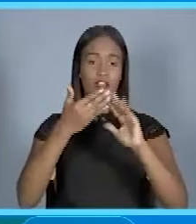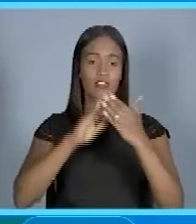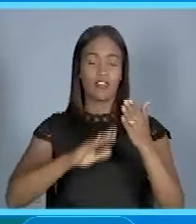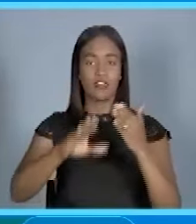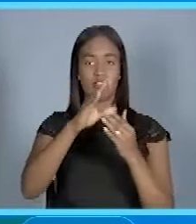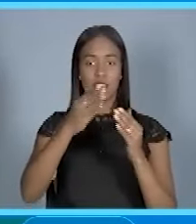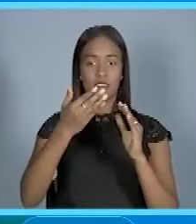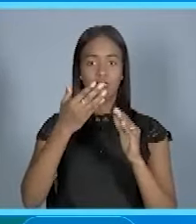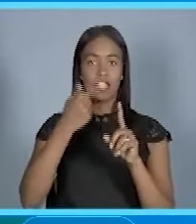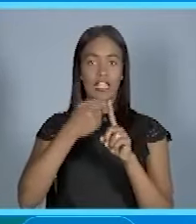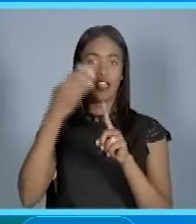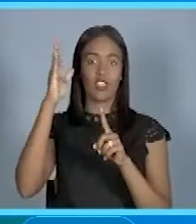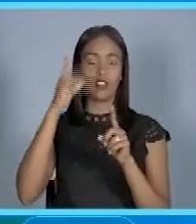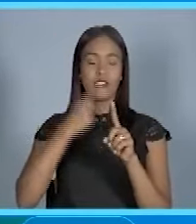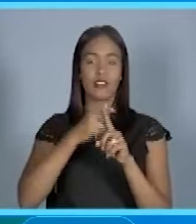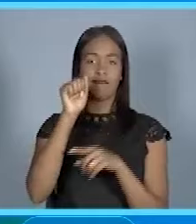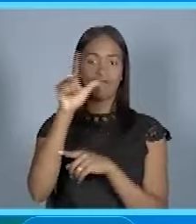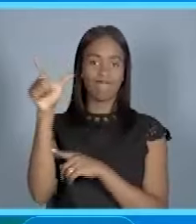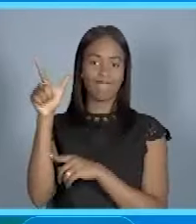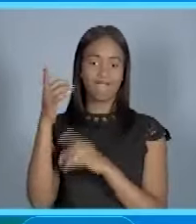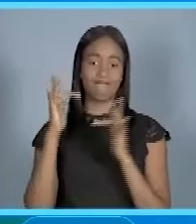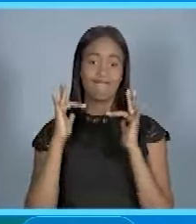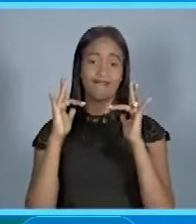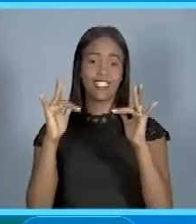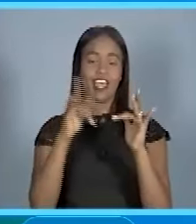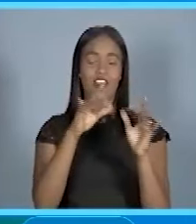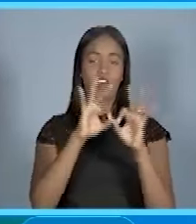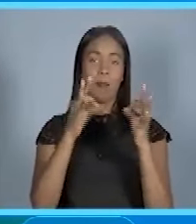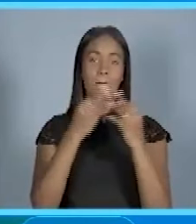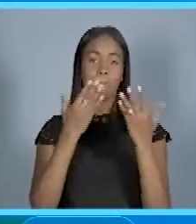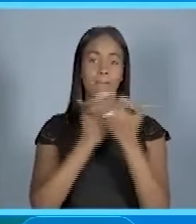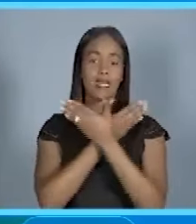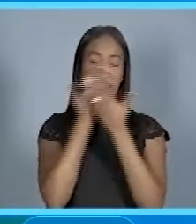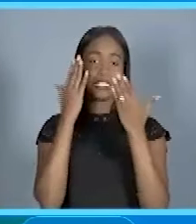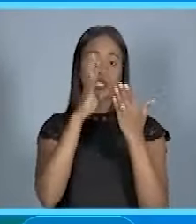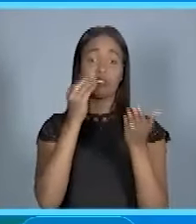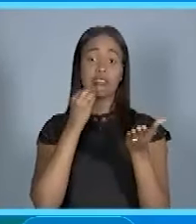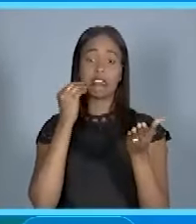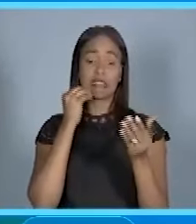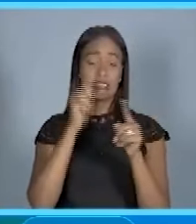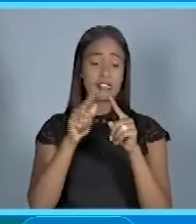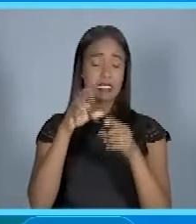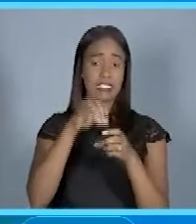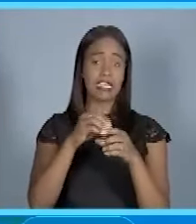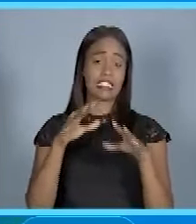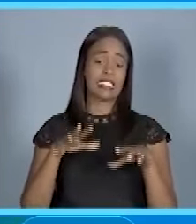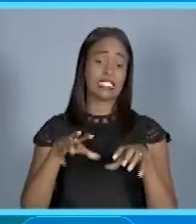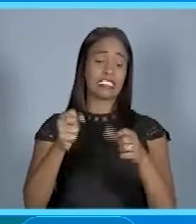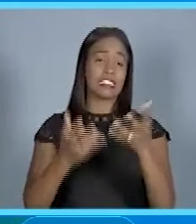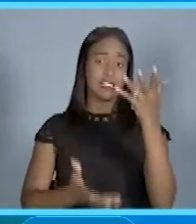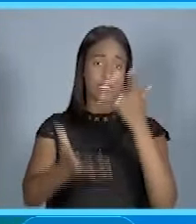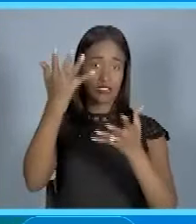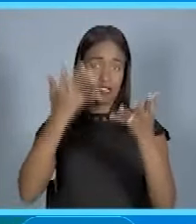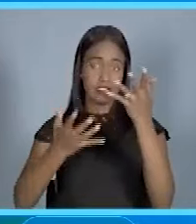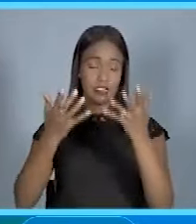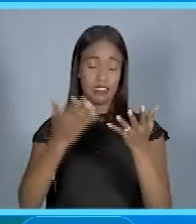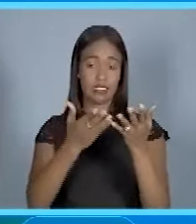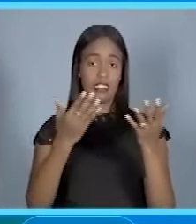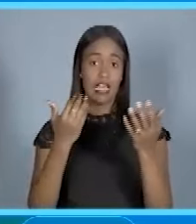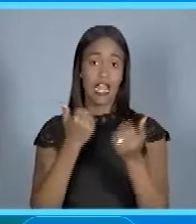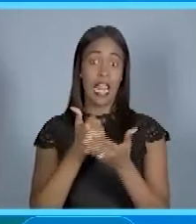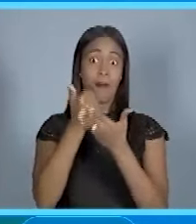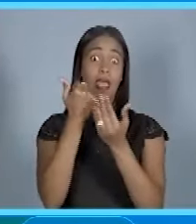de Dios del sector Los Alcarrizos, quedando a la intemperie. Le quemaron todos los ajuares a estas personas. La inquilina salvó la vida